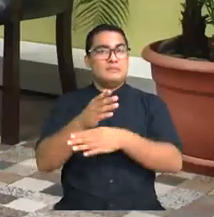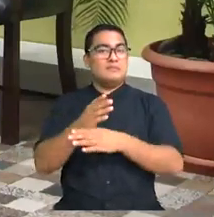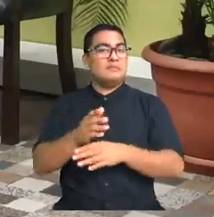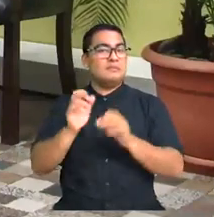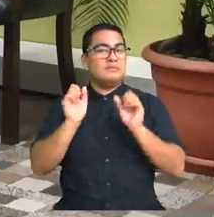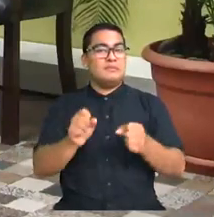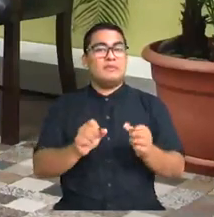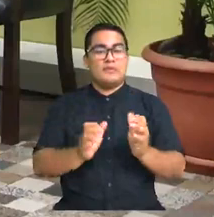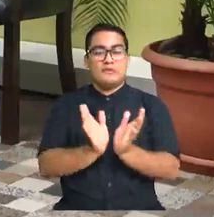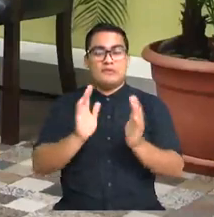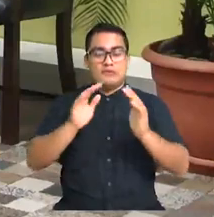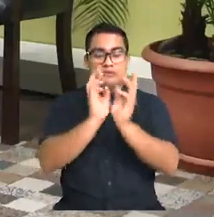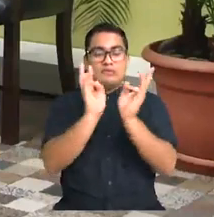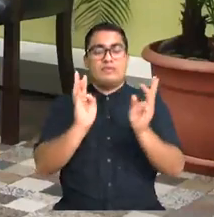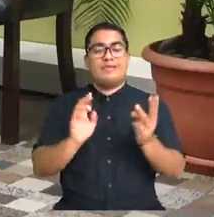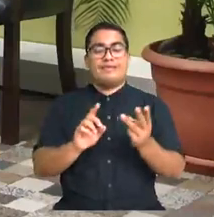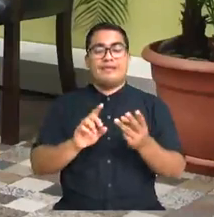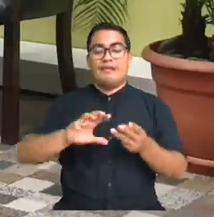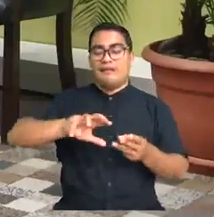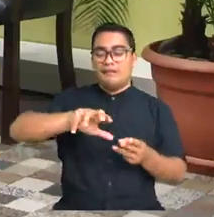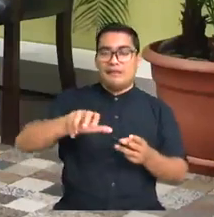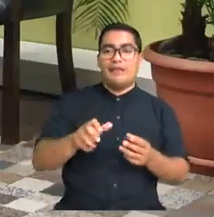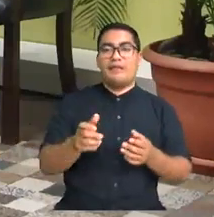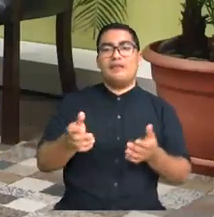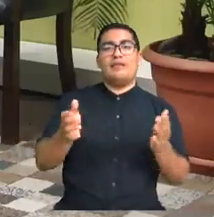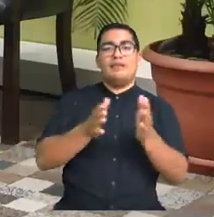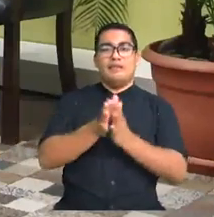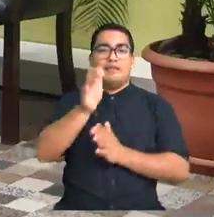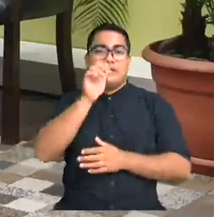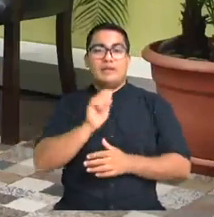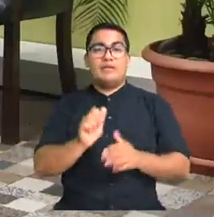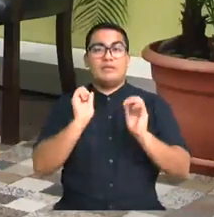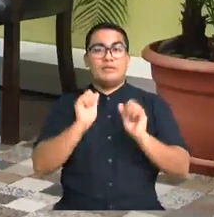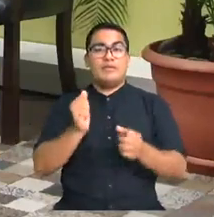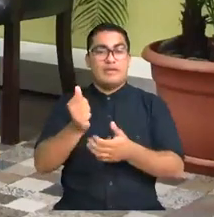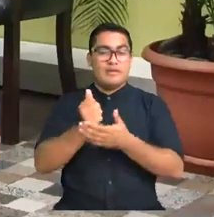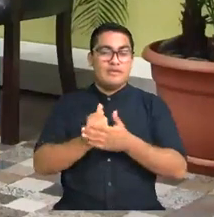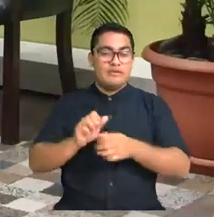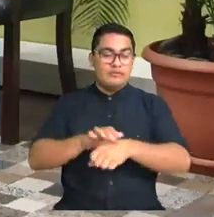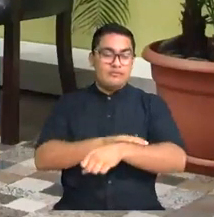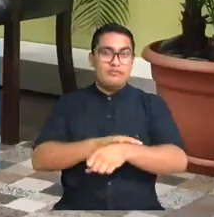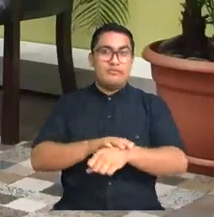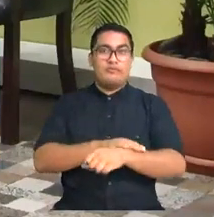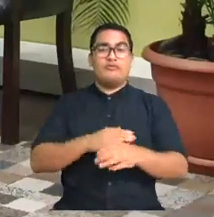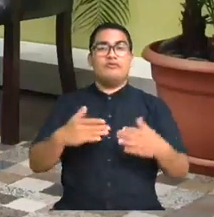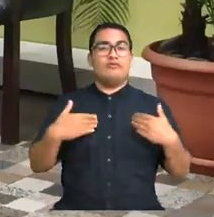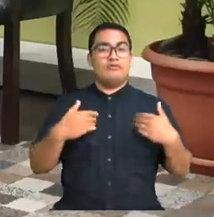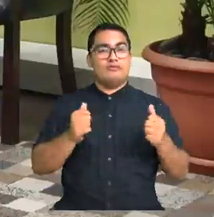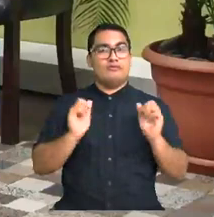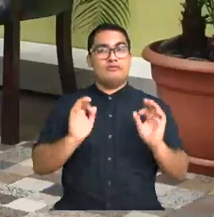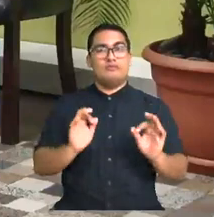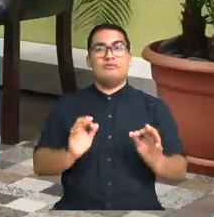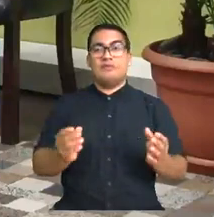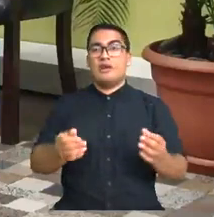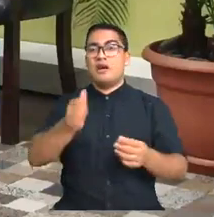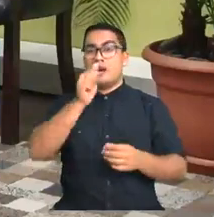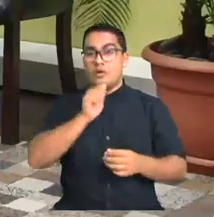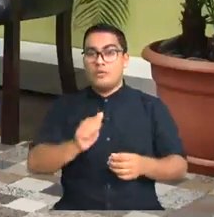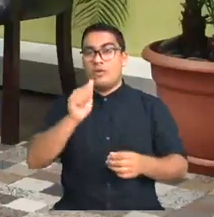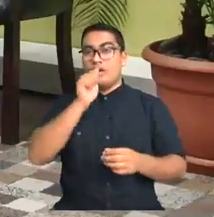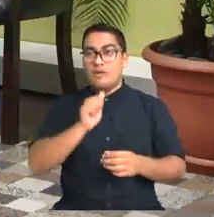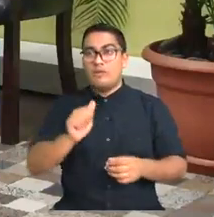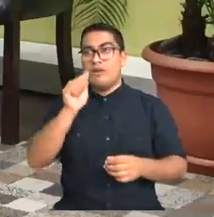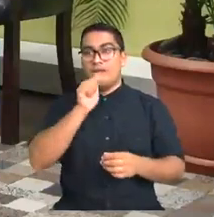consumir piña, naranja, que nos va a ayudar para mantener la hidratación interna. Además de buscar cómo beber mucha agua,